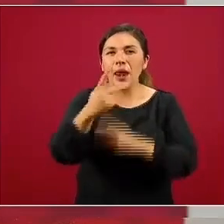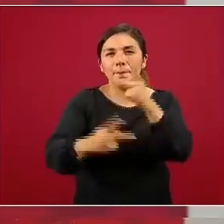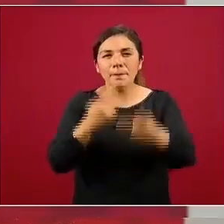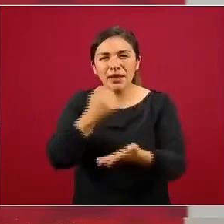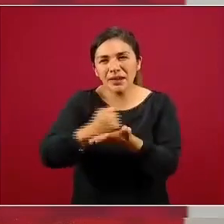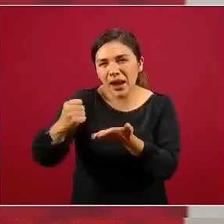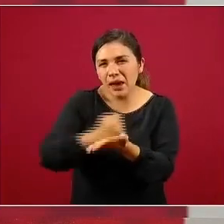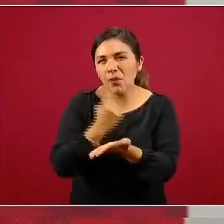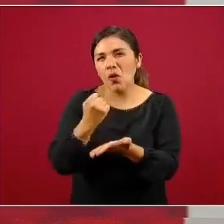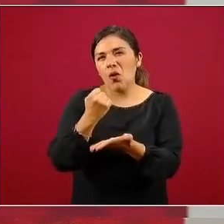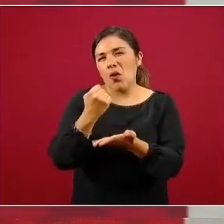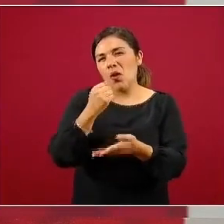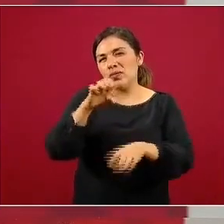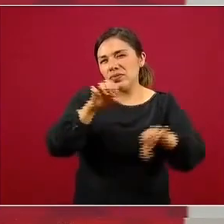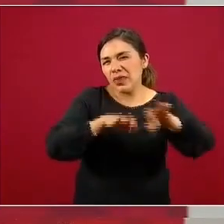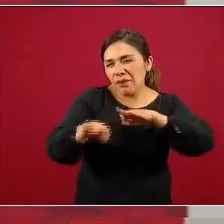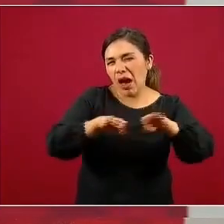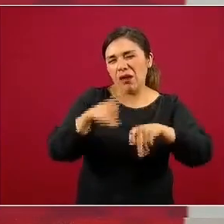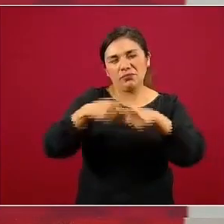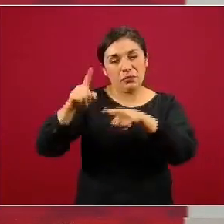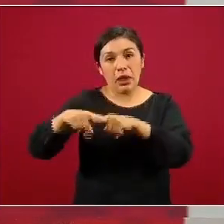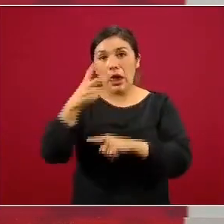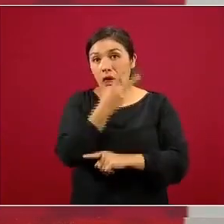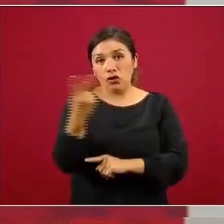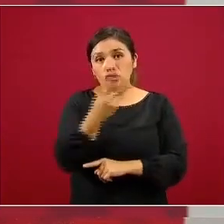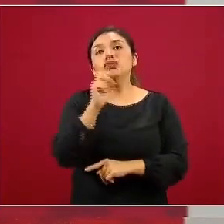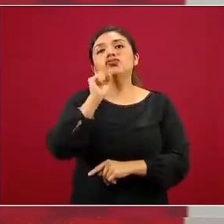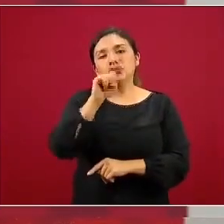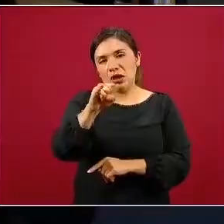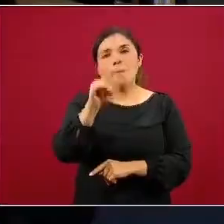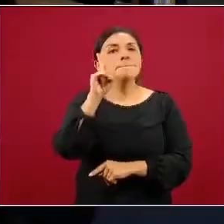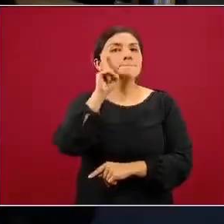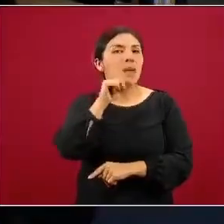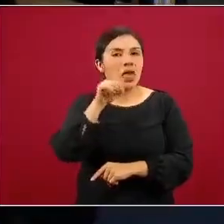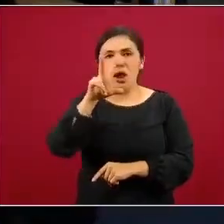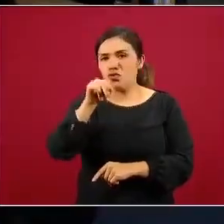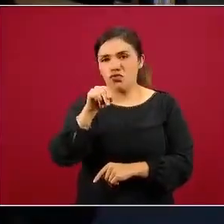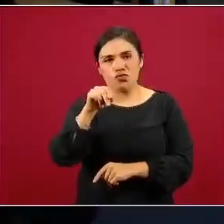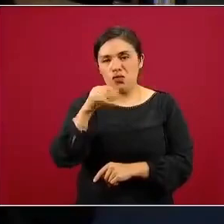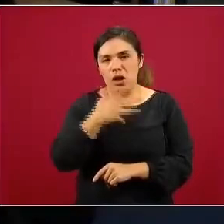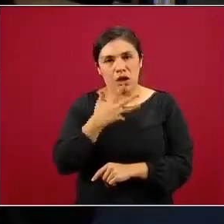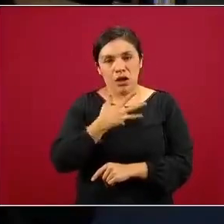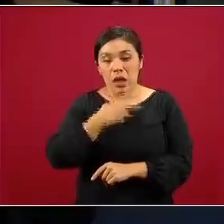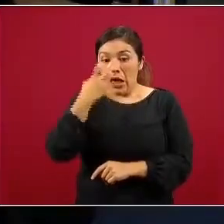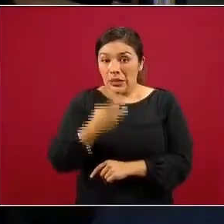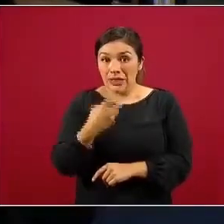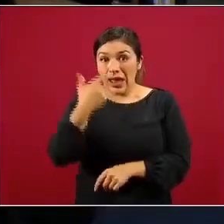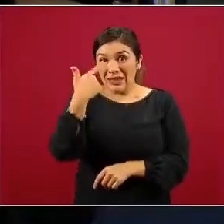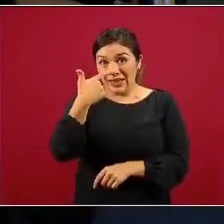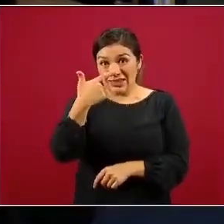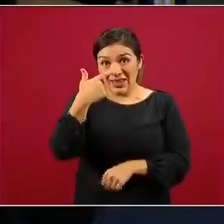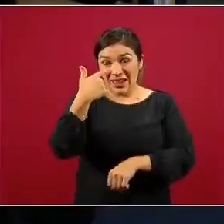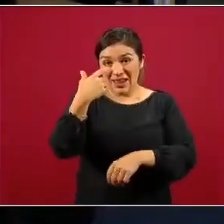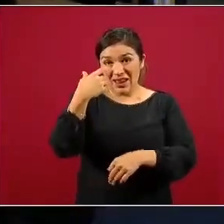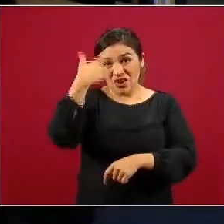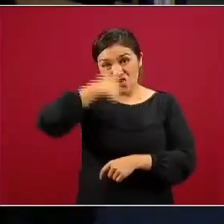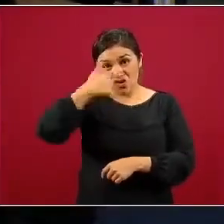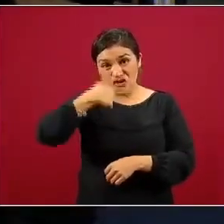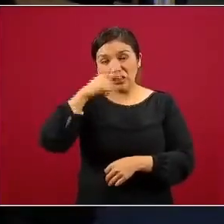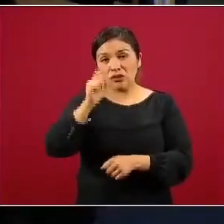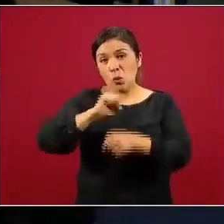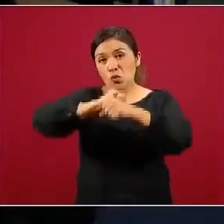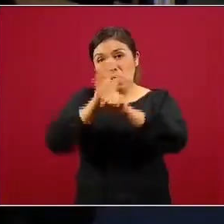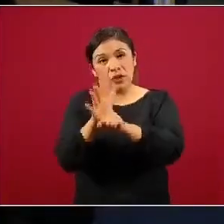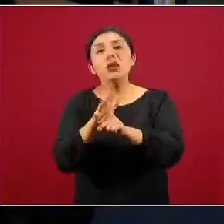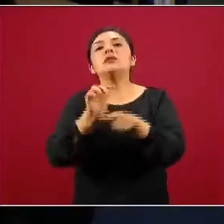de empleo y bienestar eran las que estaban sujetas a revisión. Esta no. Esta, que es la de las 7, es la de